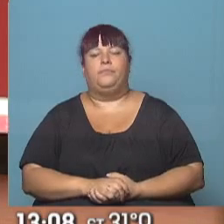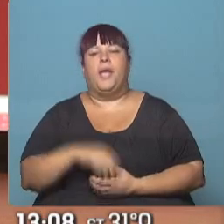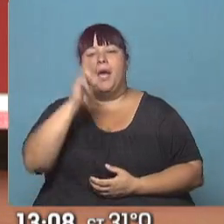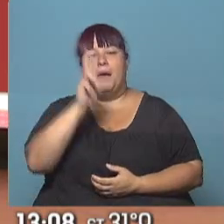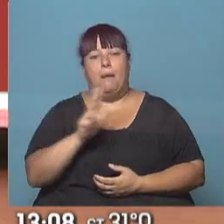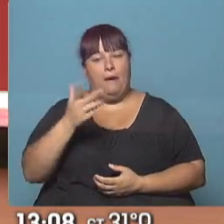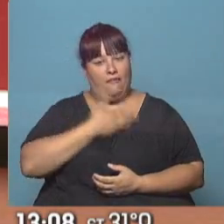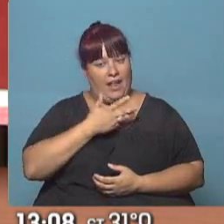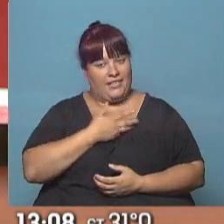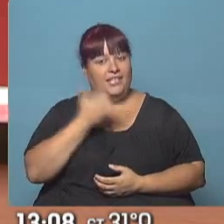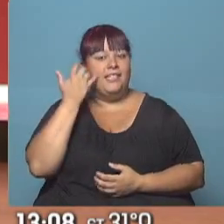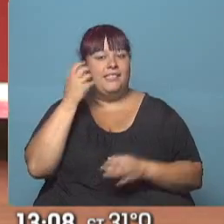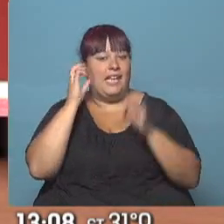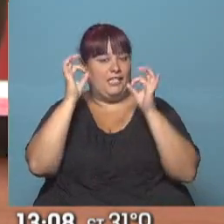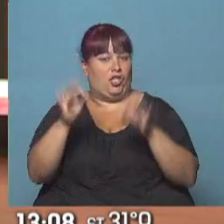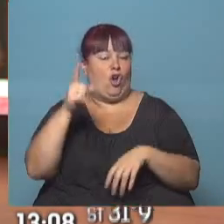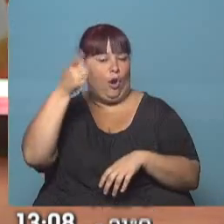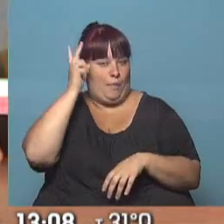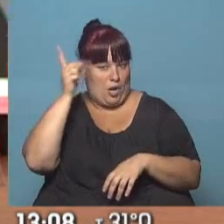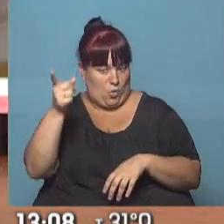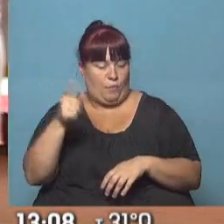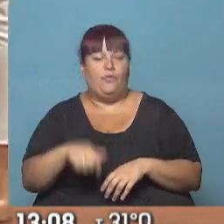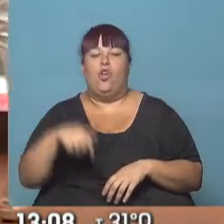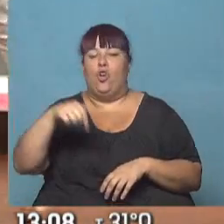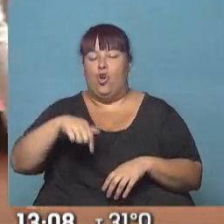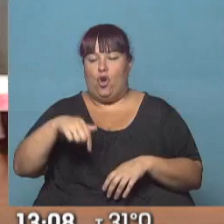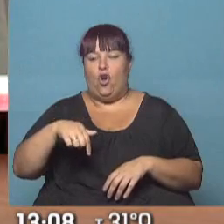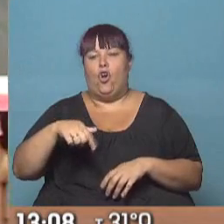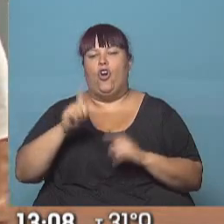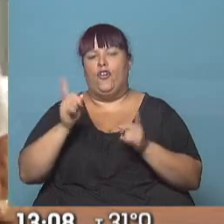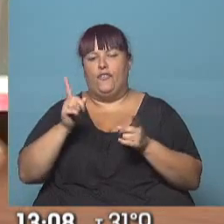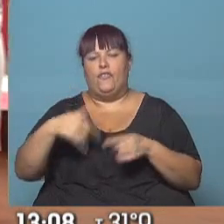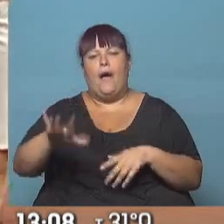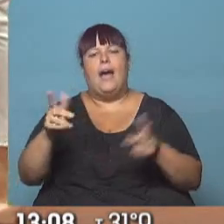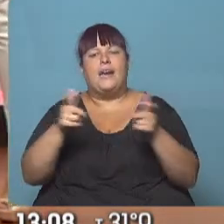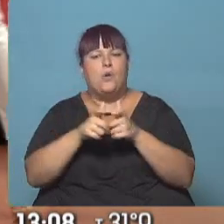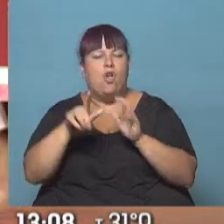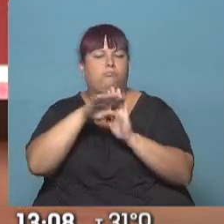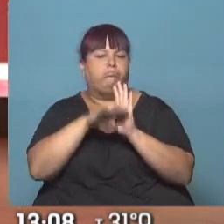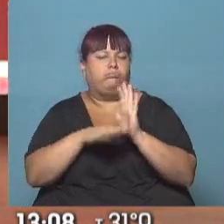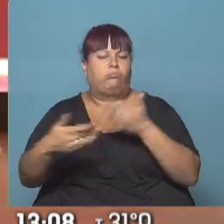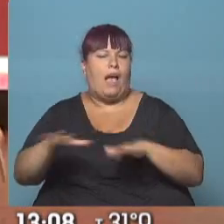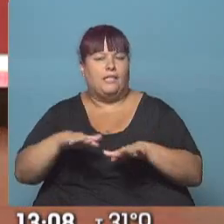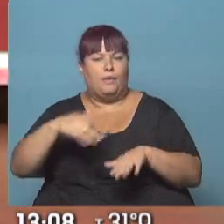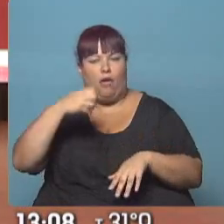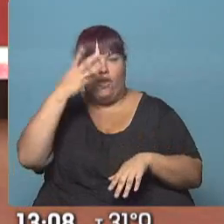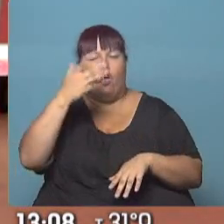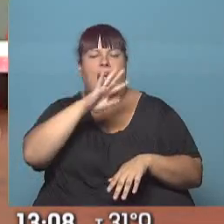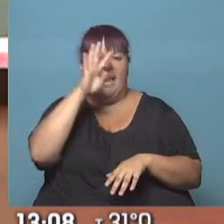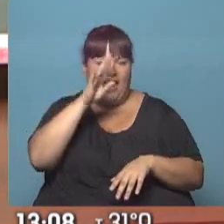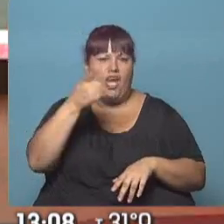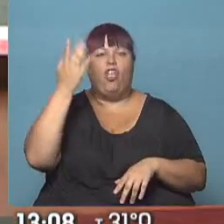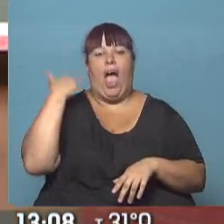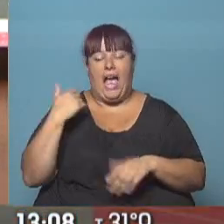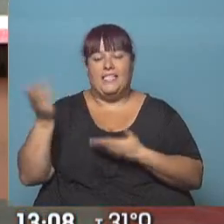El Papa Francisco ya está en Perú. Hoy se mantiene un encuentro de acuerdo a la actividad oficial con los pueblos originarios. Ayer